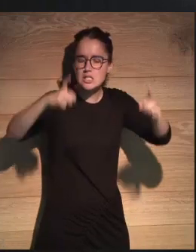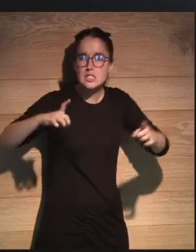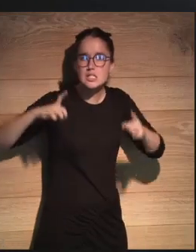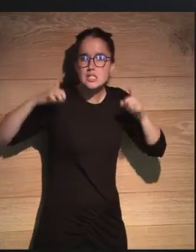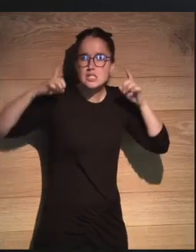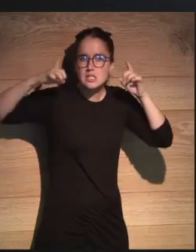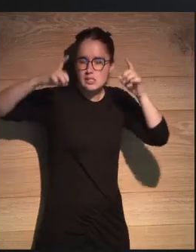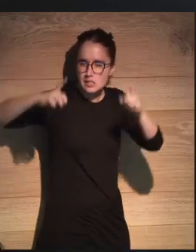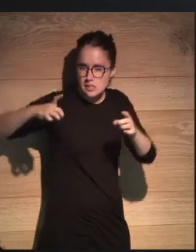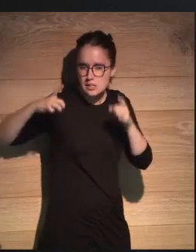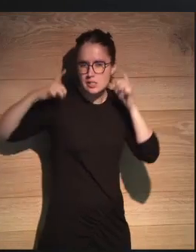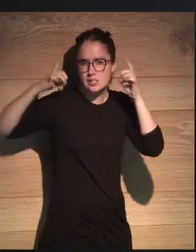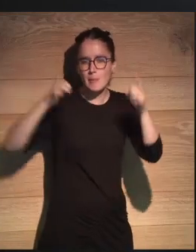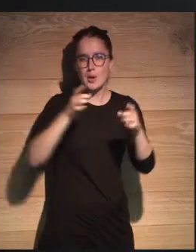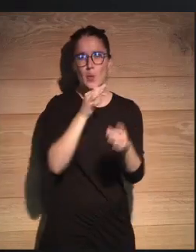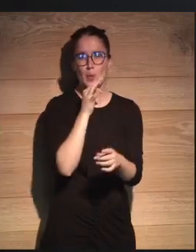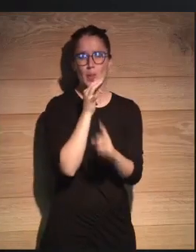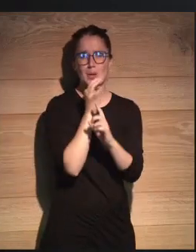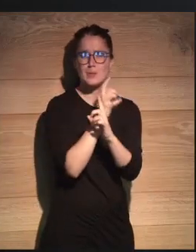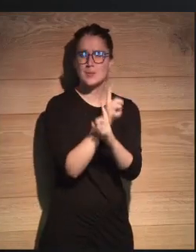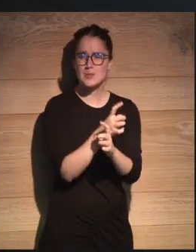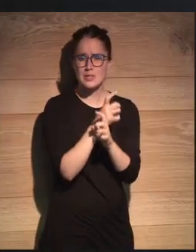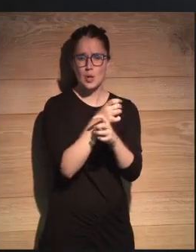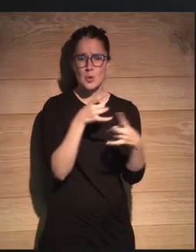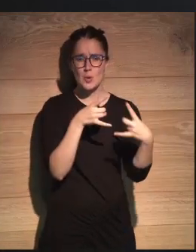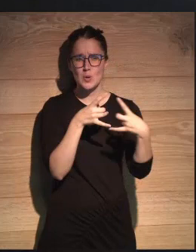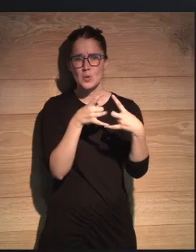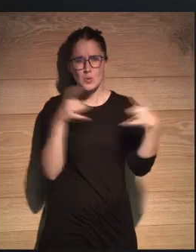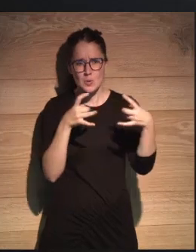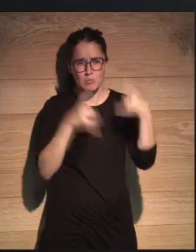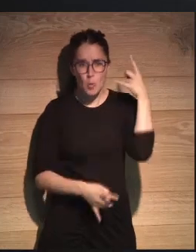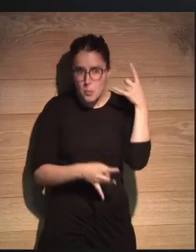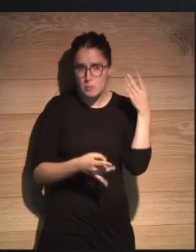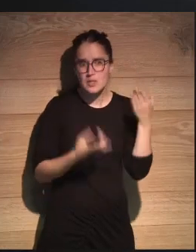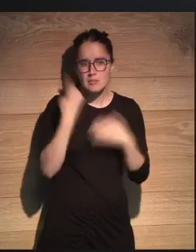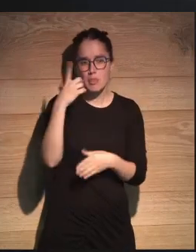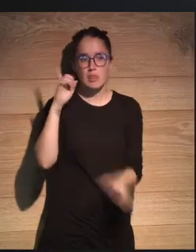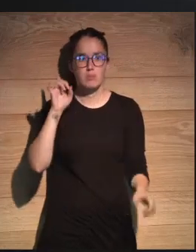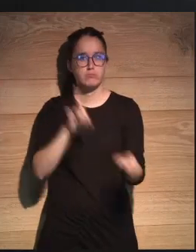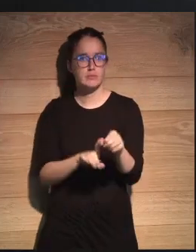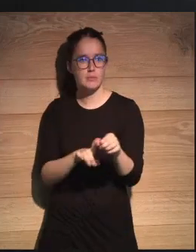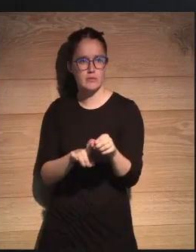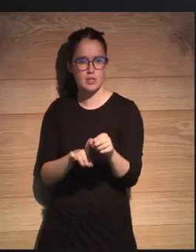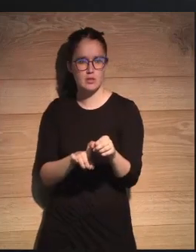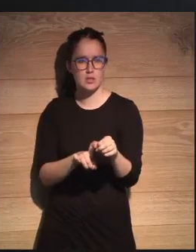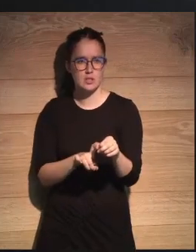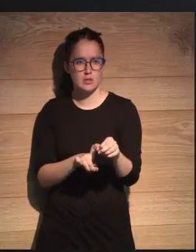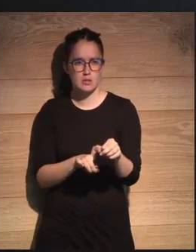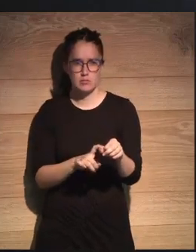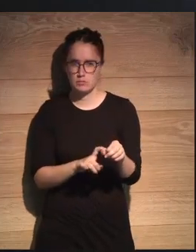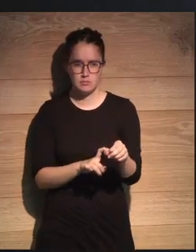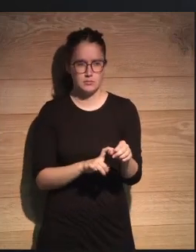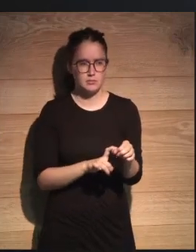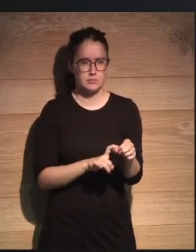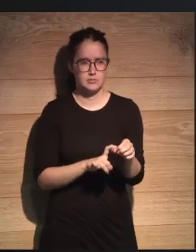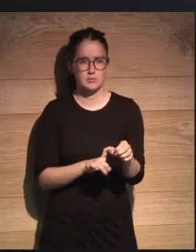llegar y no acabamos de enganchar con el público. Y sabéis que yo participo y llevo participando durante